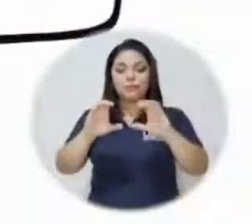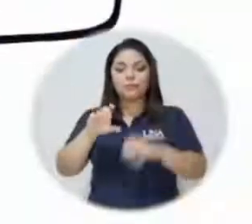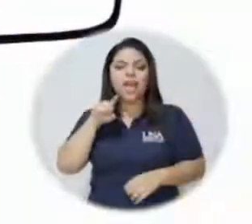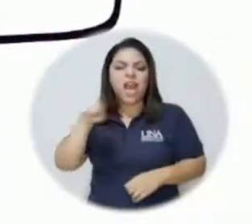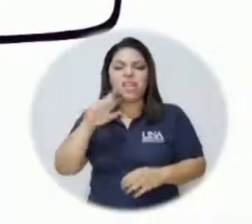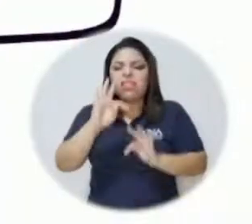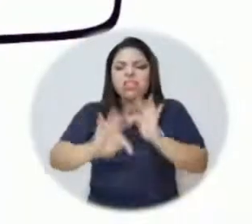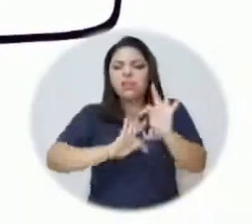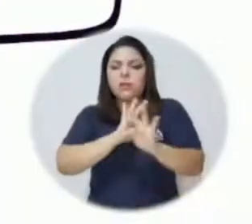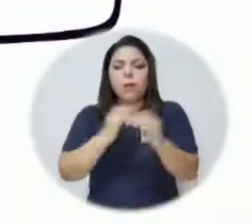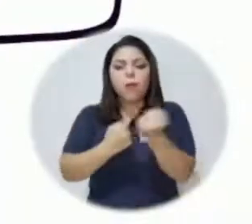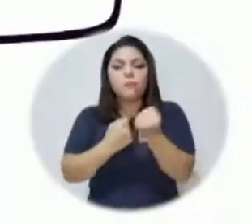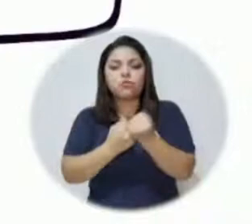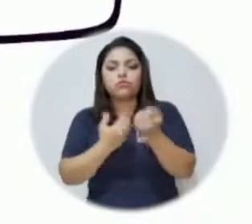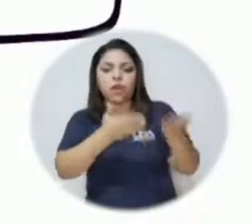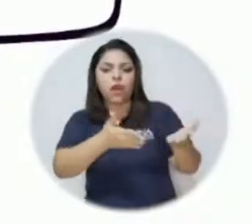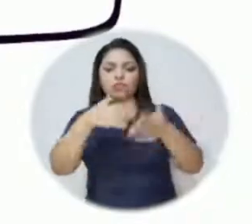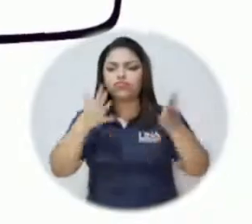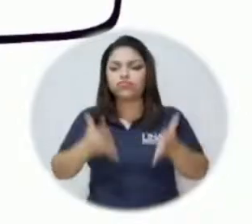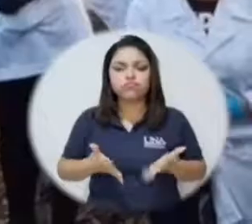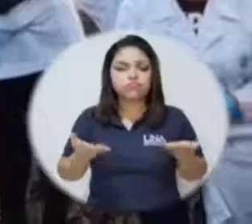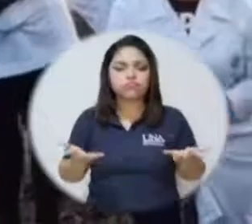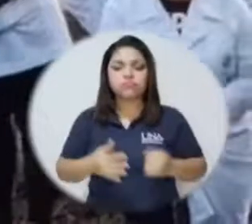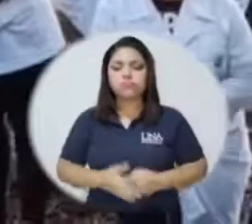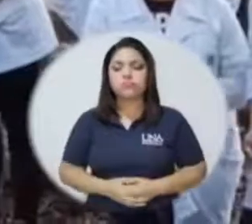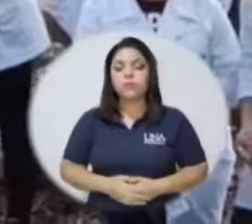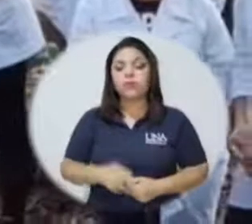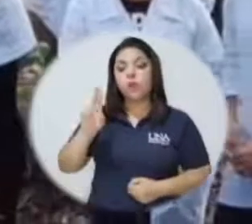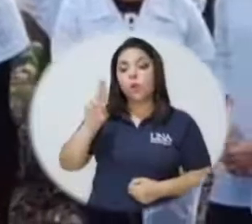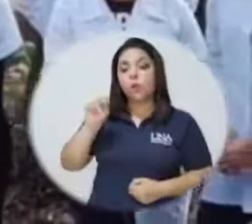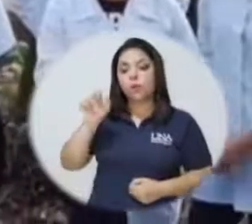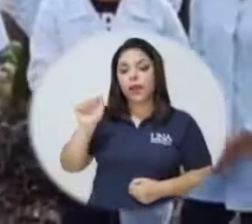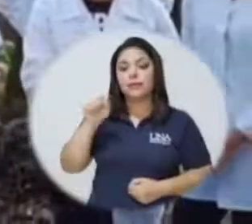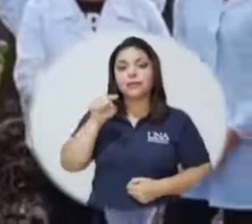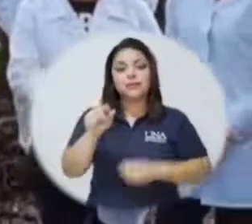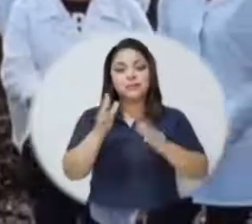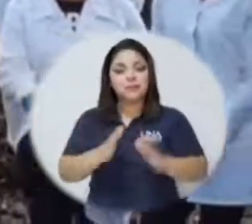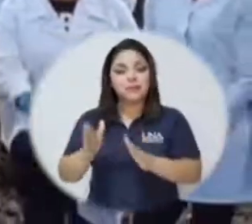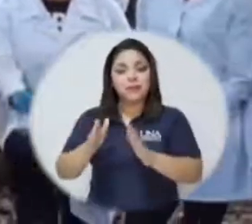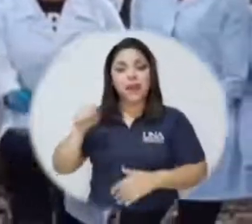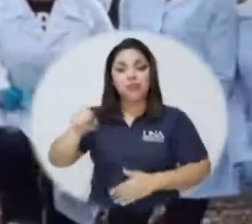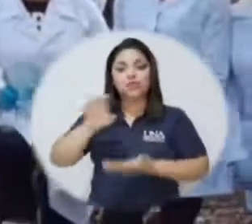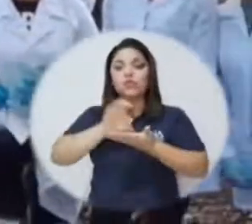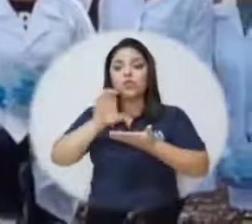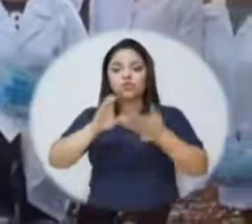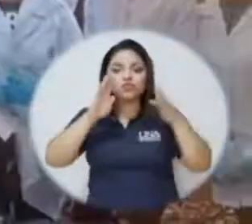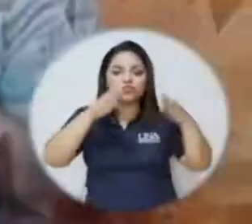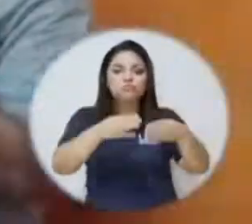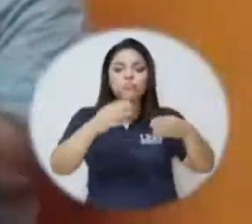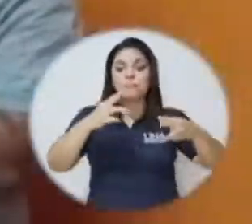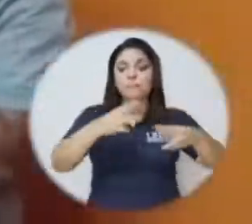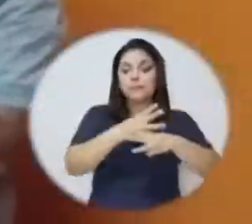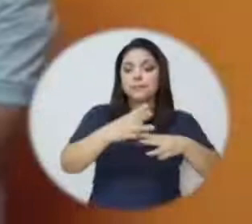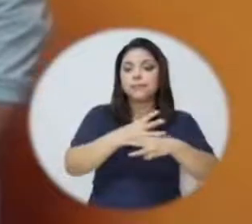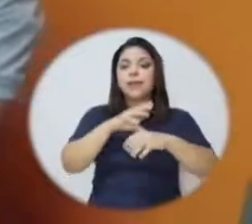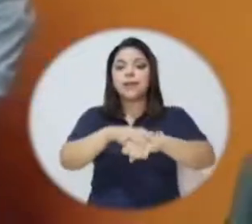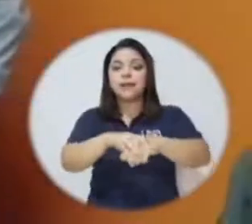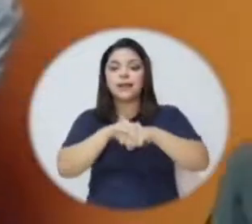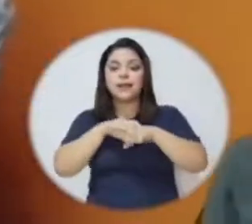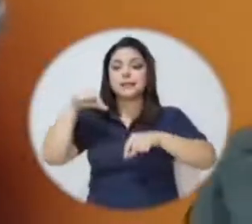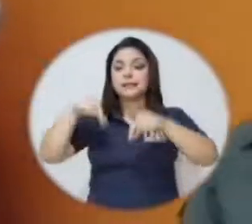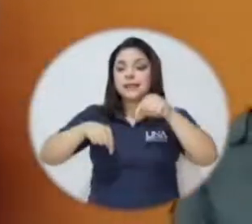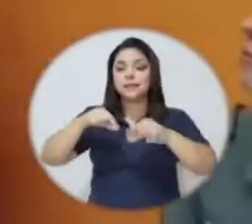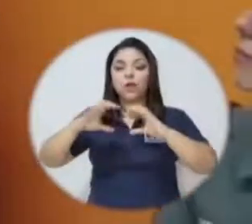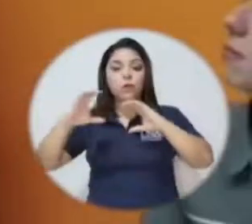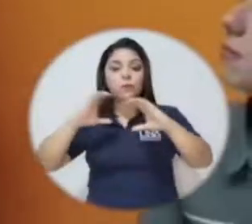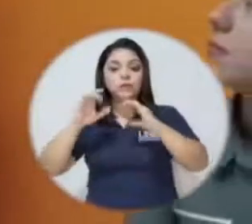¿Qué tipo de apoyo brinda a las personas estudiantes? La UNA te prepara. Estos son cursos en áreas como matemáticas,